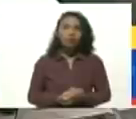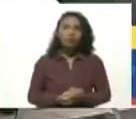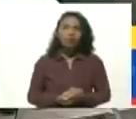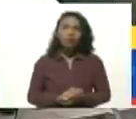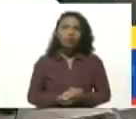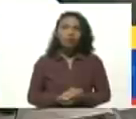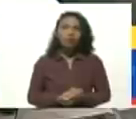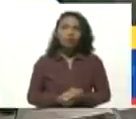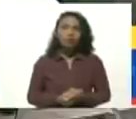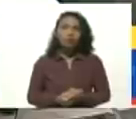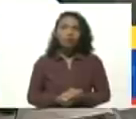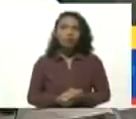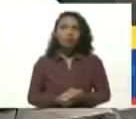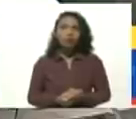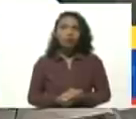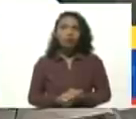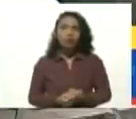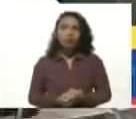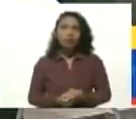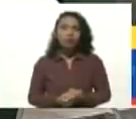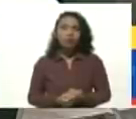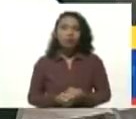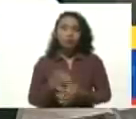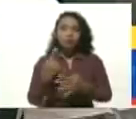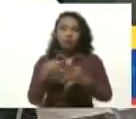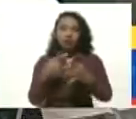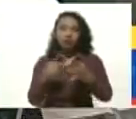A Tomás Guanipa, etcétera.